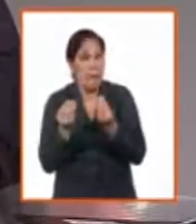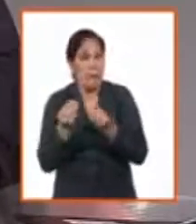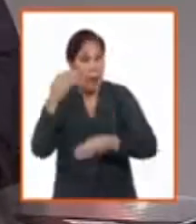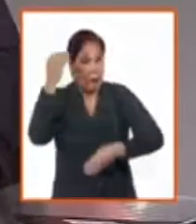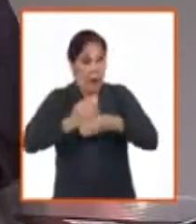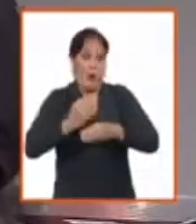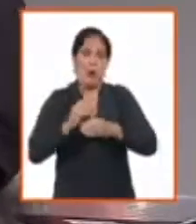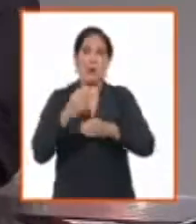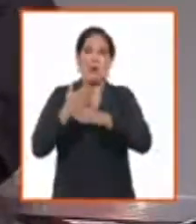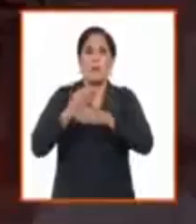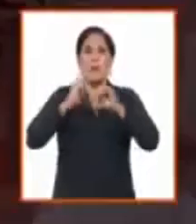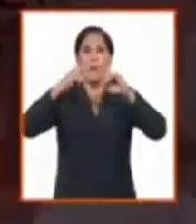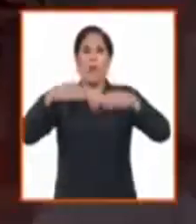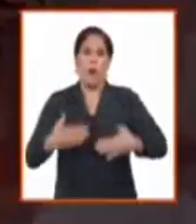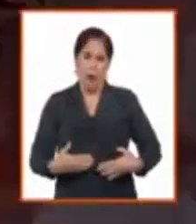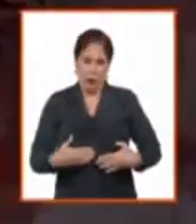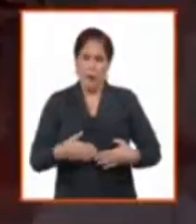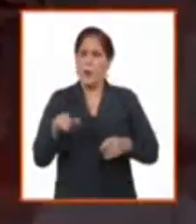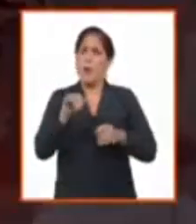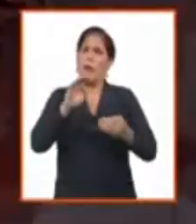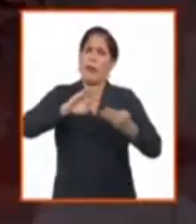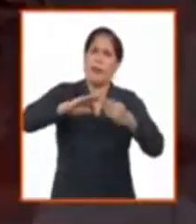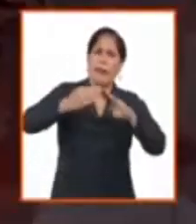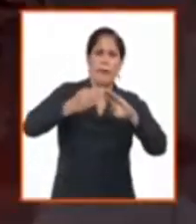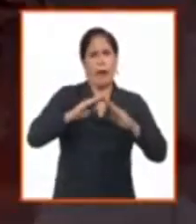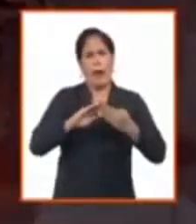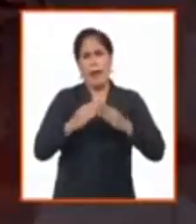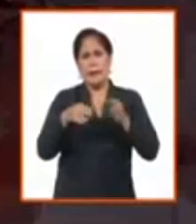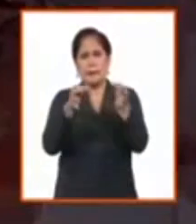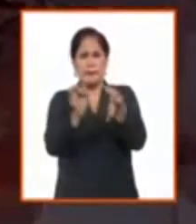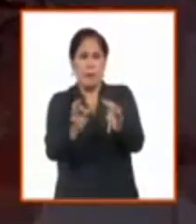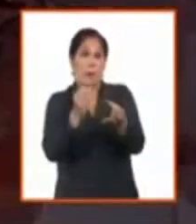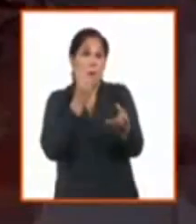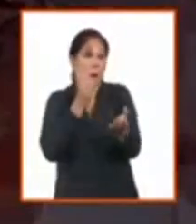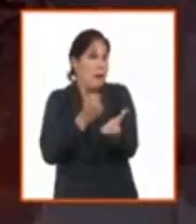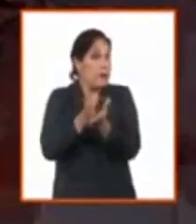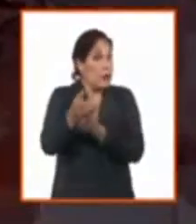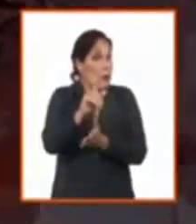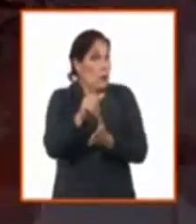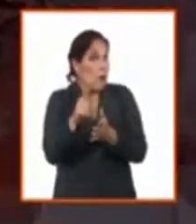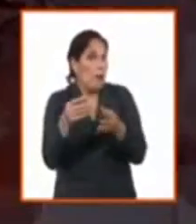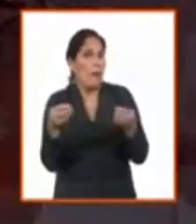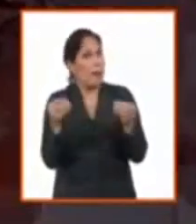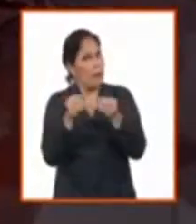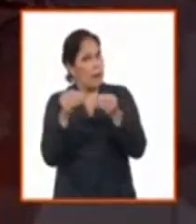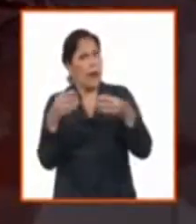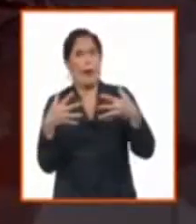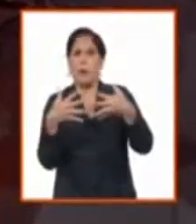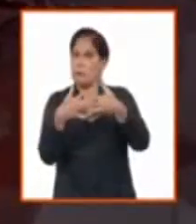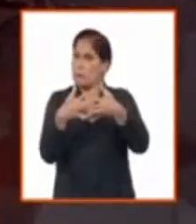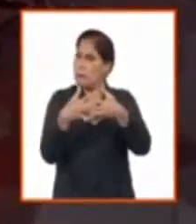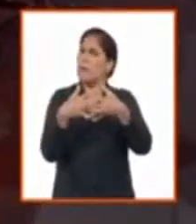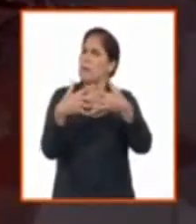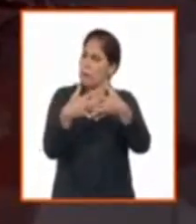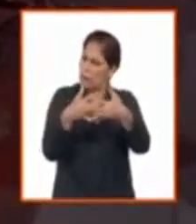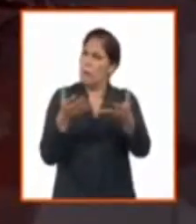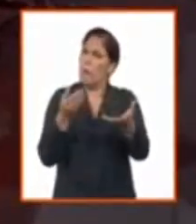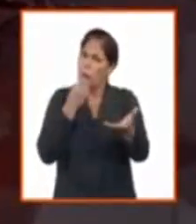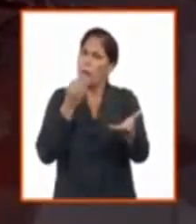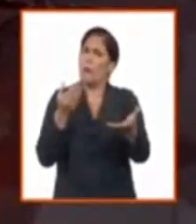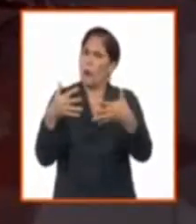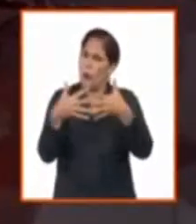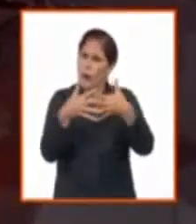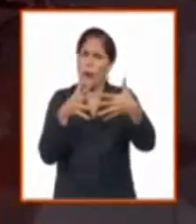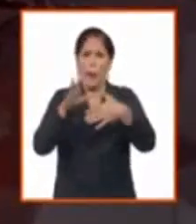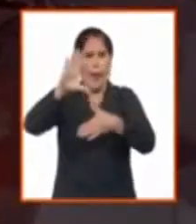allí es también parte del debate de cuánto puede avanzar una relación lógica y de iguales entre las